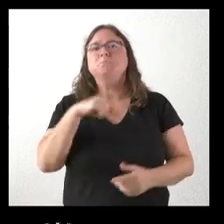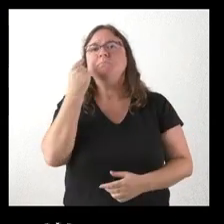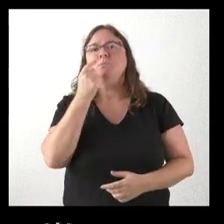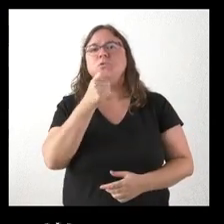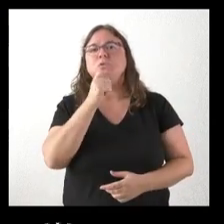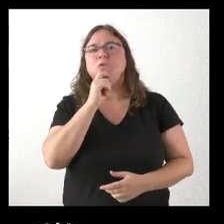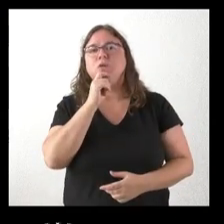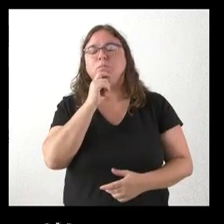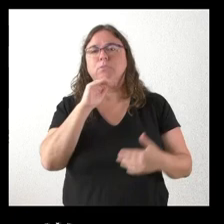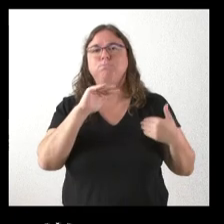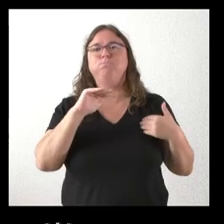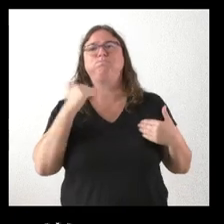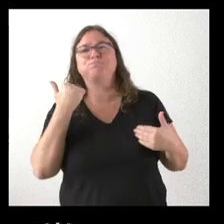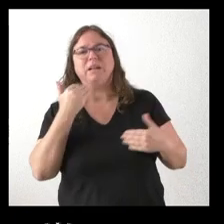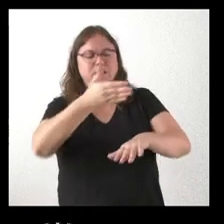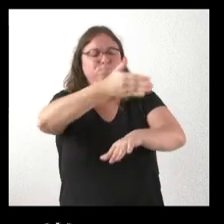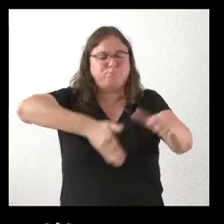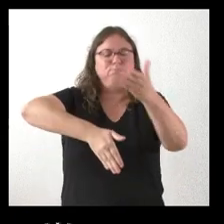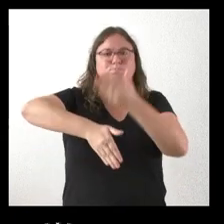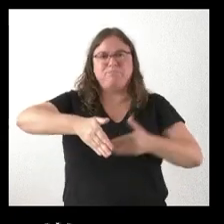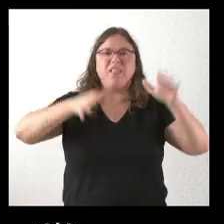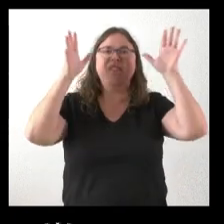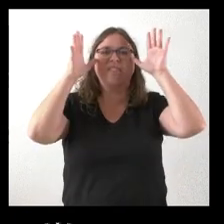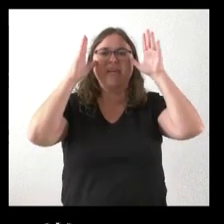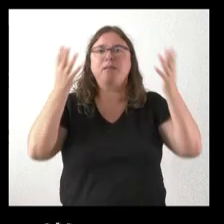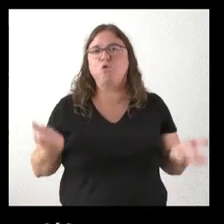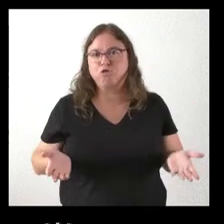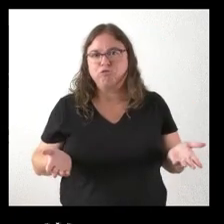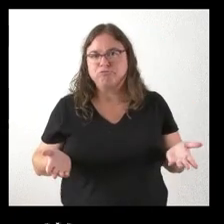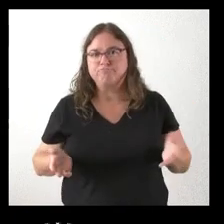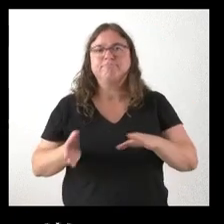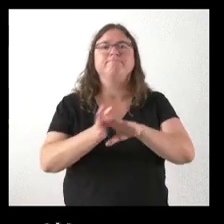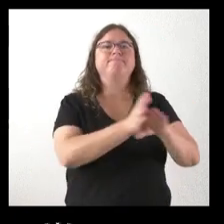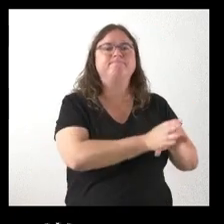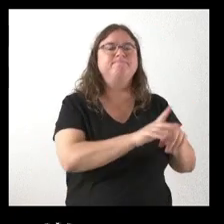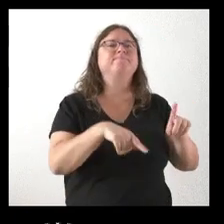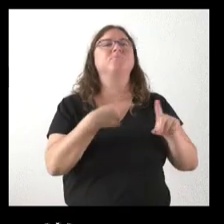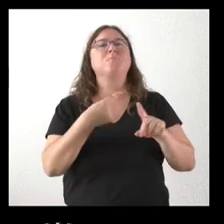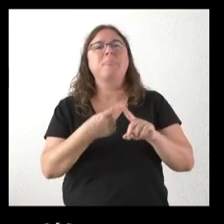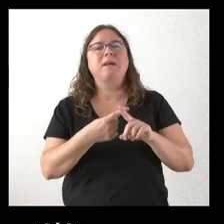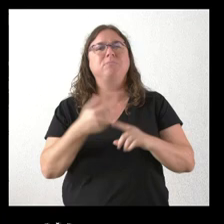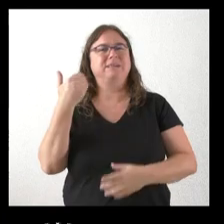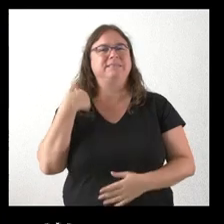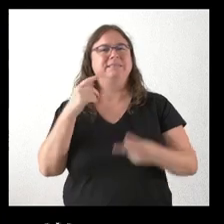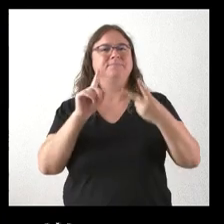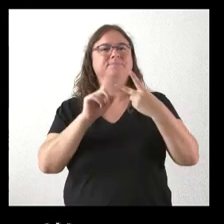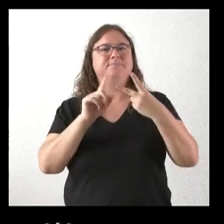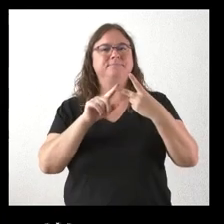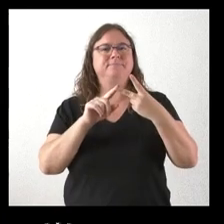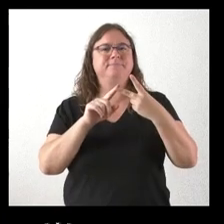mutilado en las pezuñas también y luego en relación a las al anuncio de la